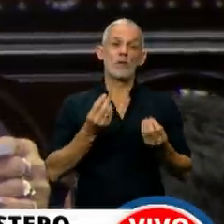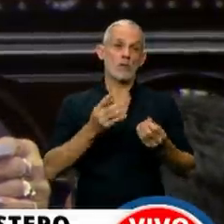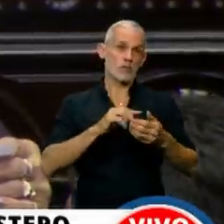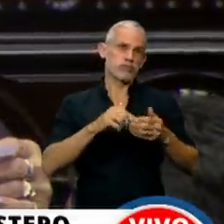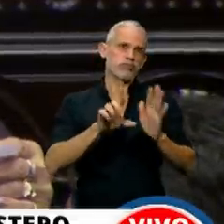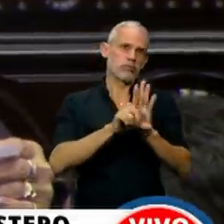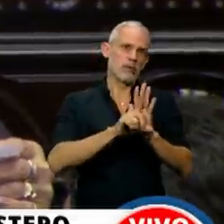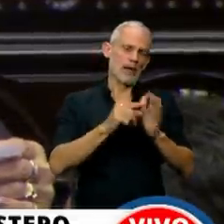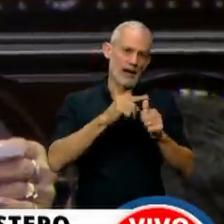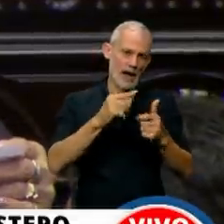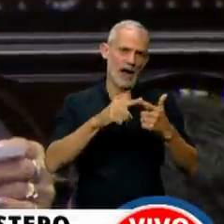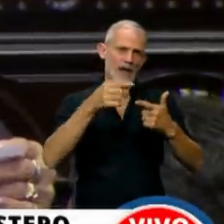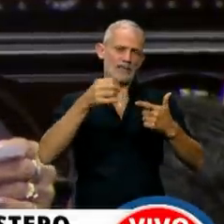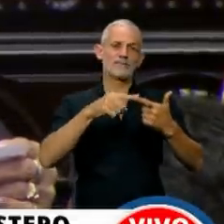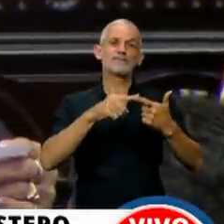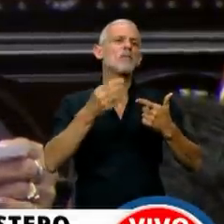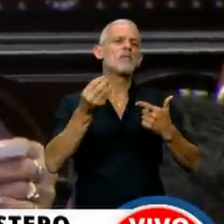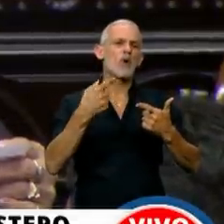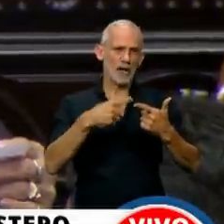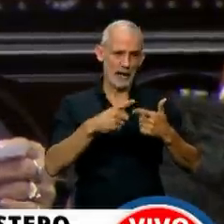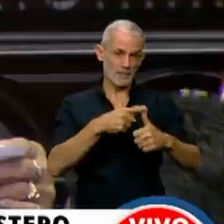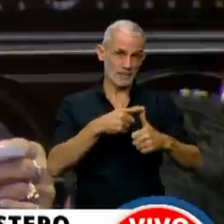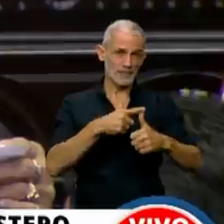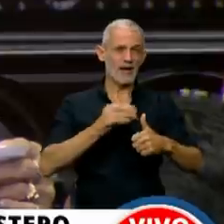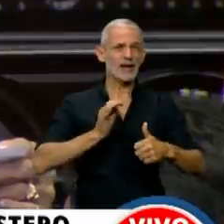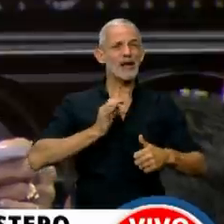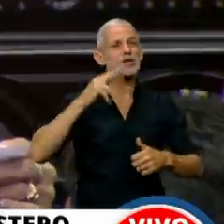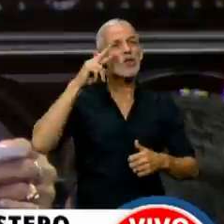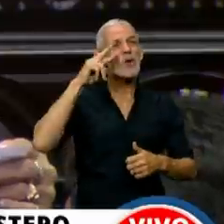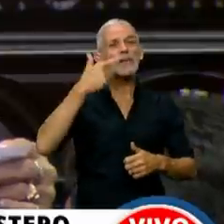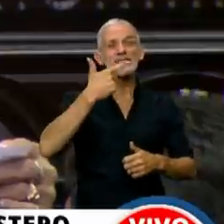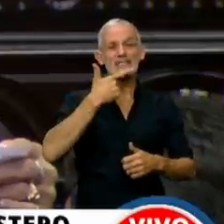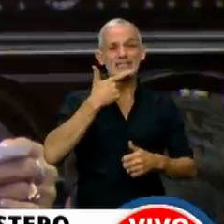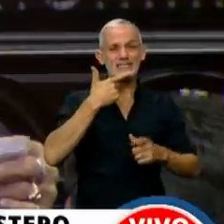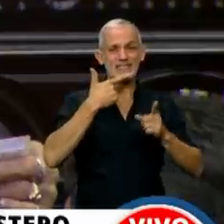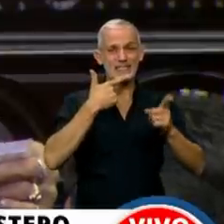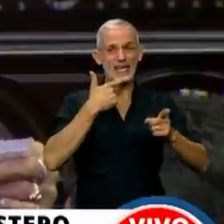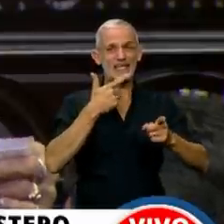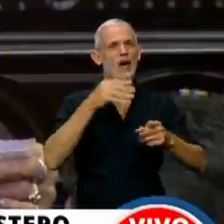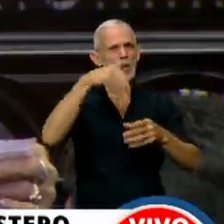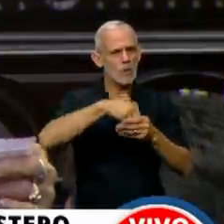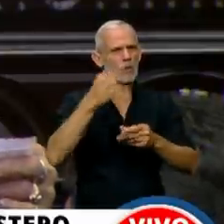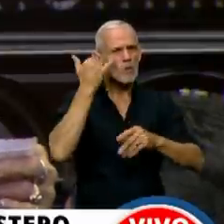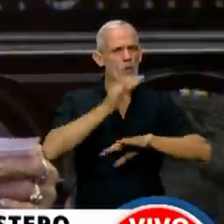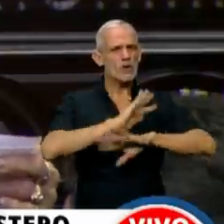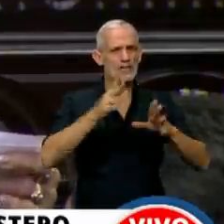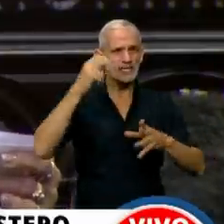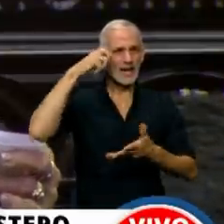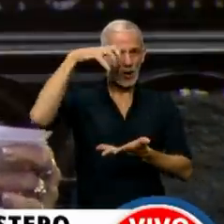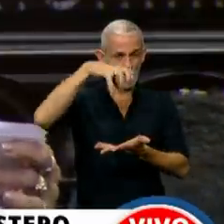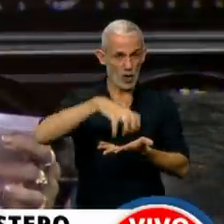jurídicos ya que en el año 2017 ya se votó en este